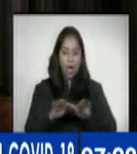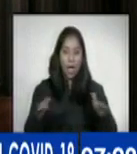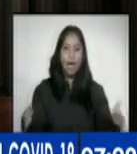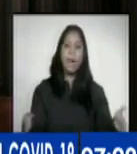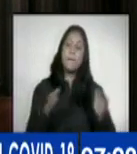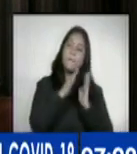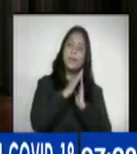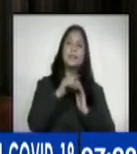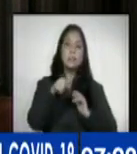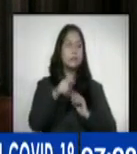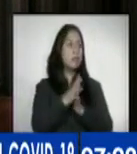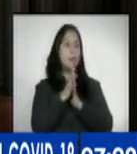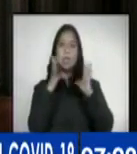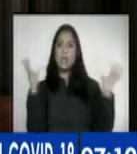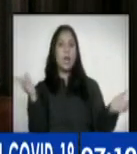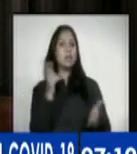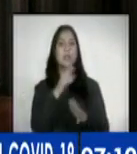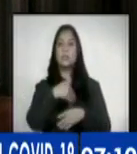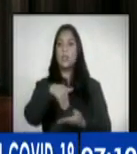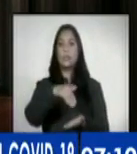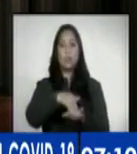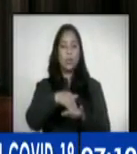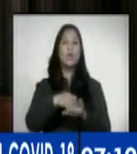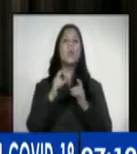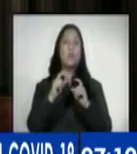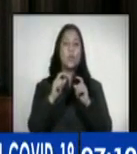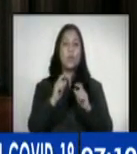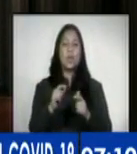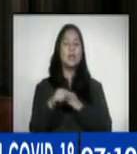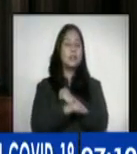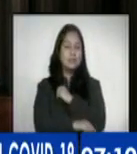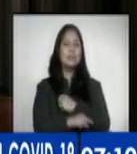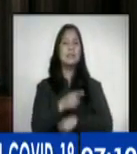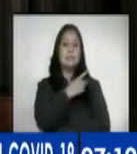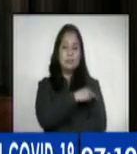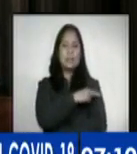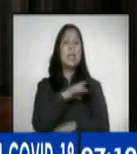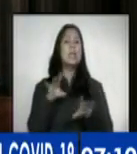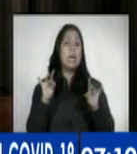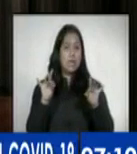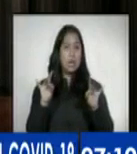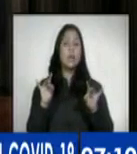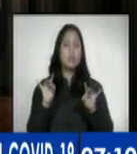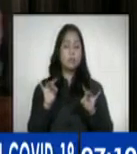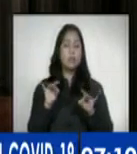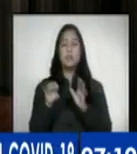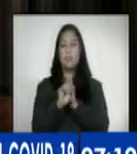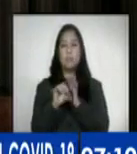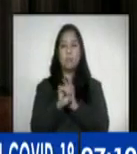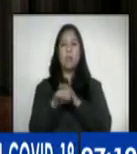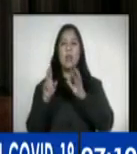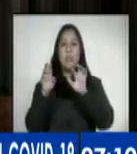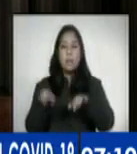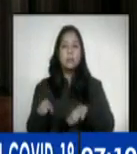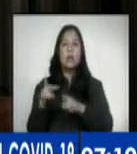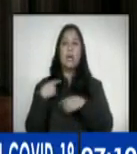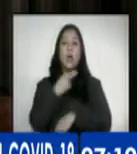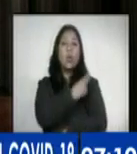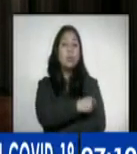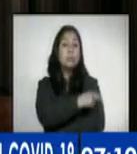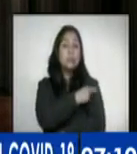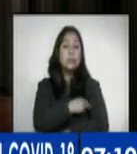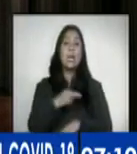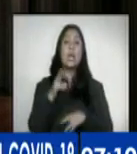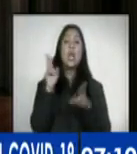grande centro con cuidados intensivos de todo el país, que nos permitiría que aquellas personas que vayan al Roosevelt o al General